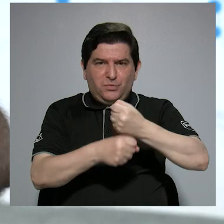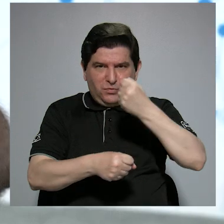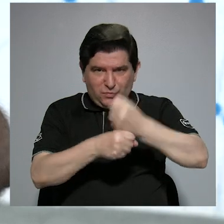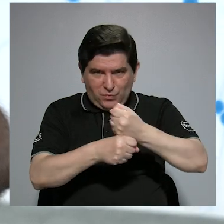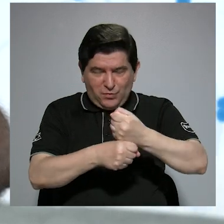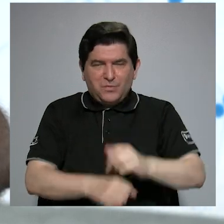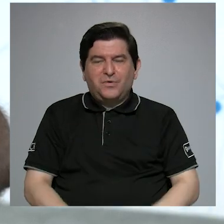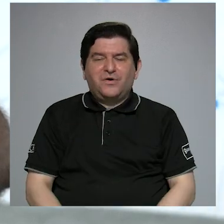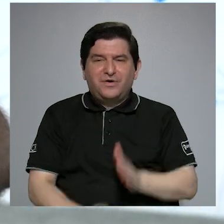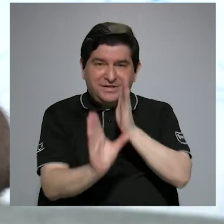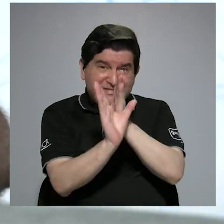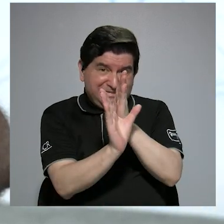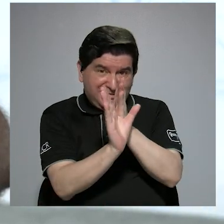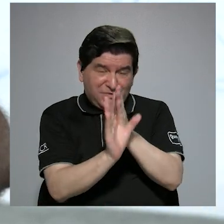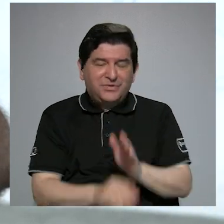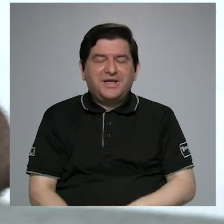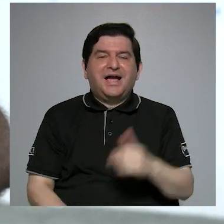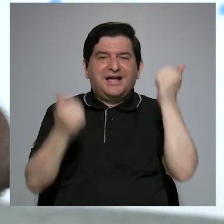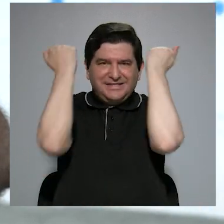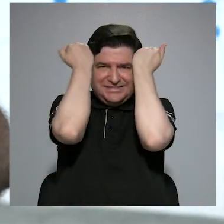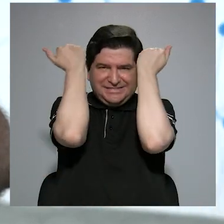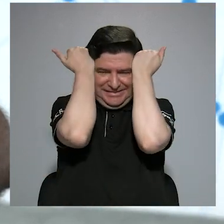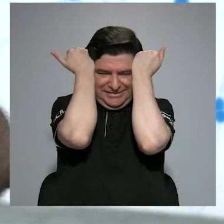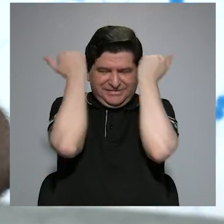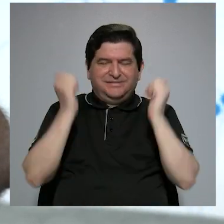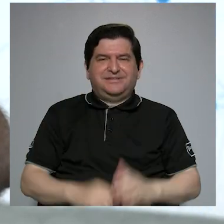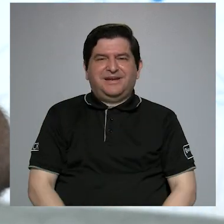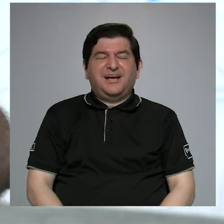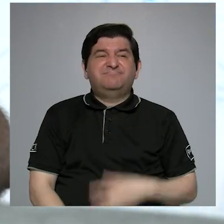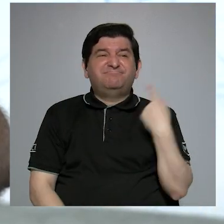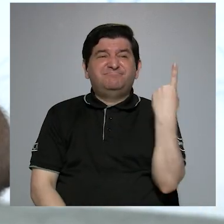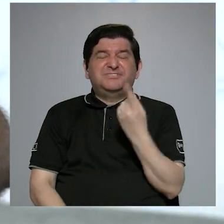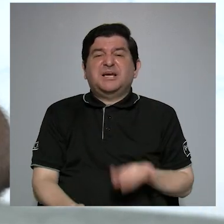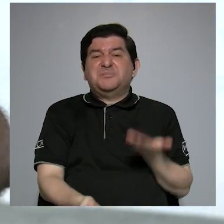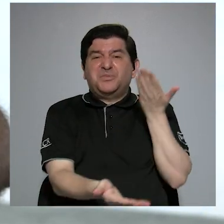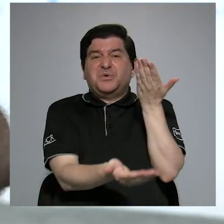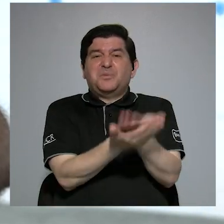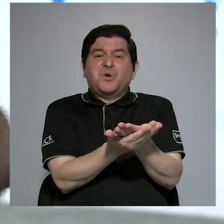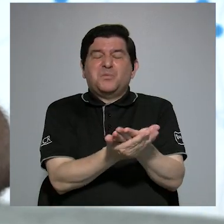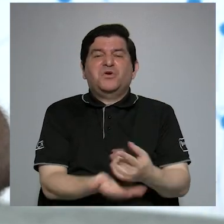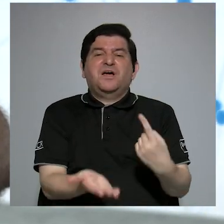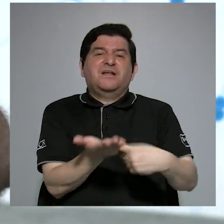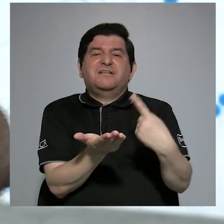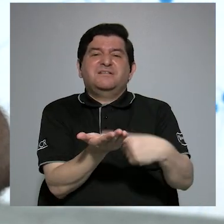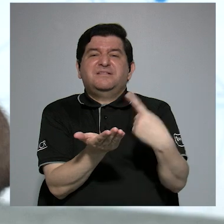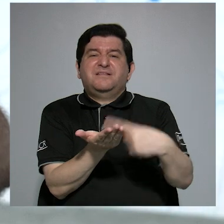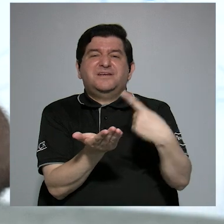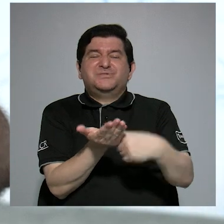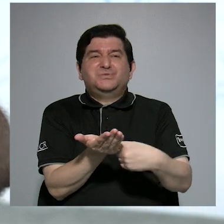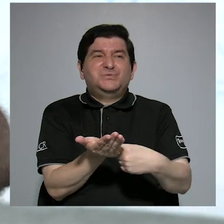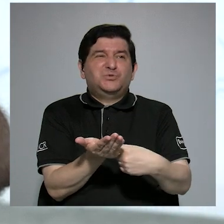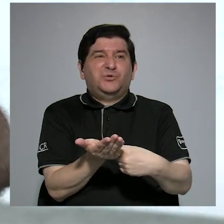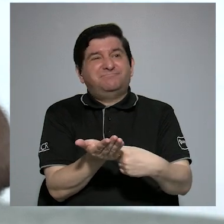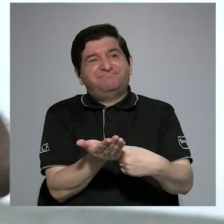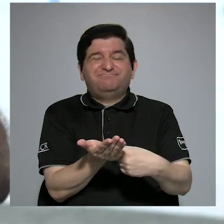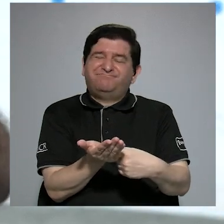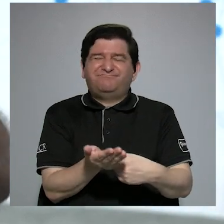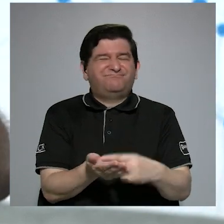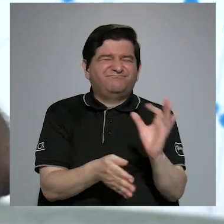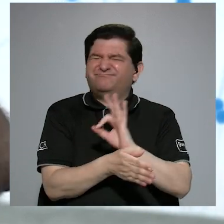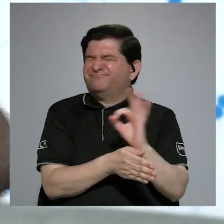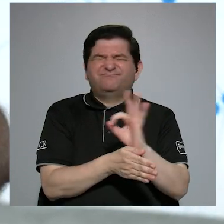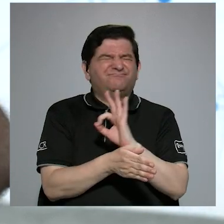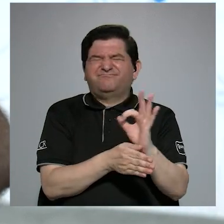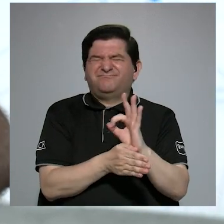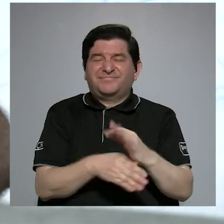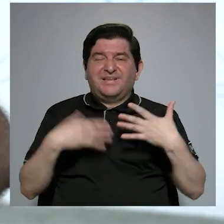tengo que hablar del gremio de la psicología y del gremio de la psiquiatría, han siempre propuesto una discusión bastante